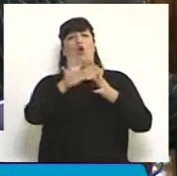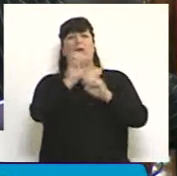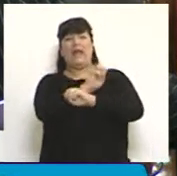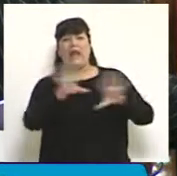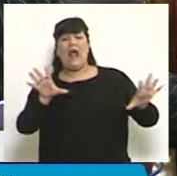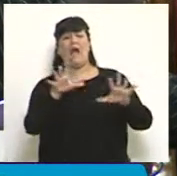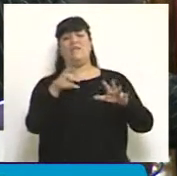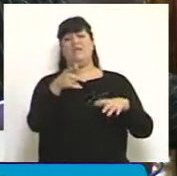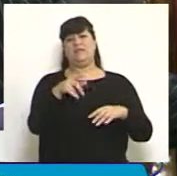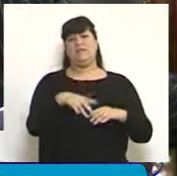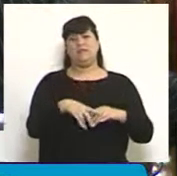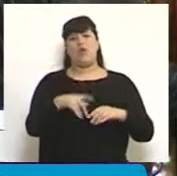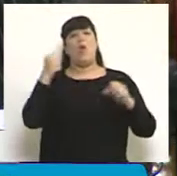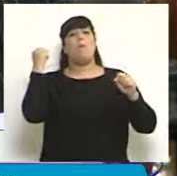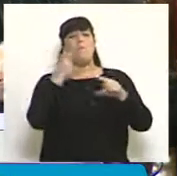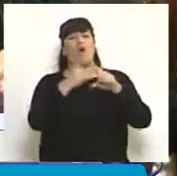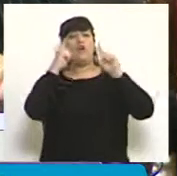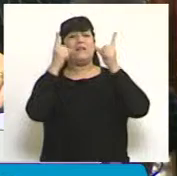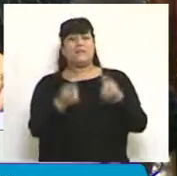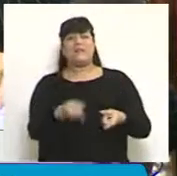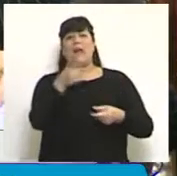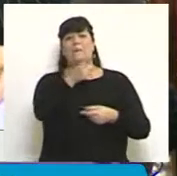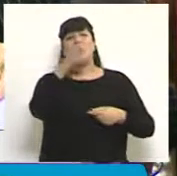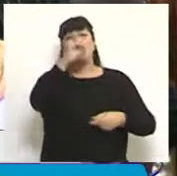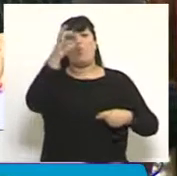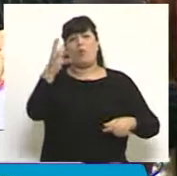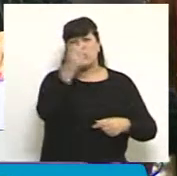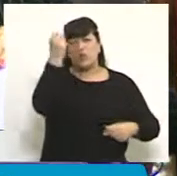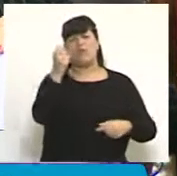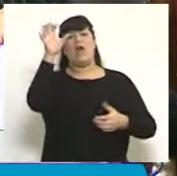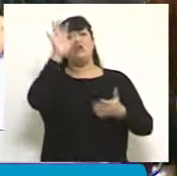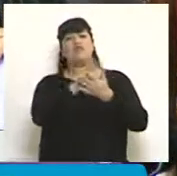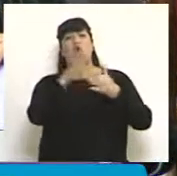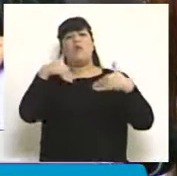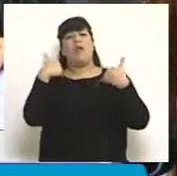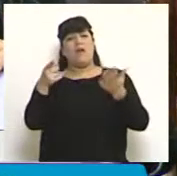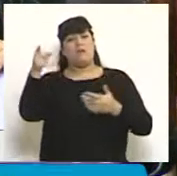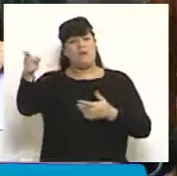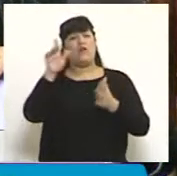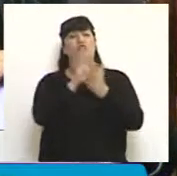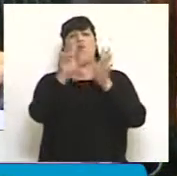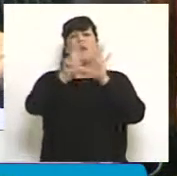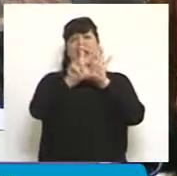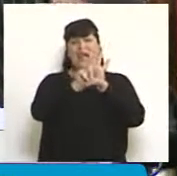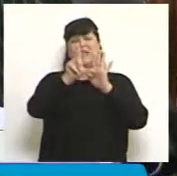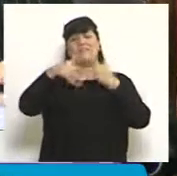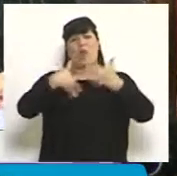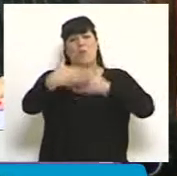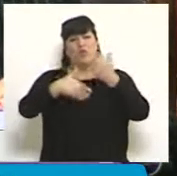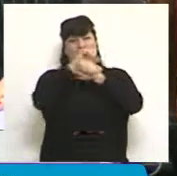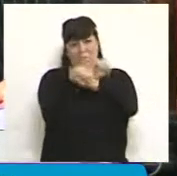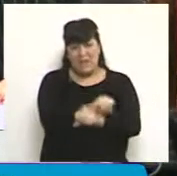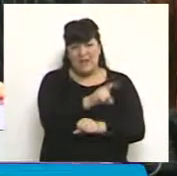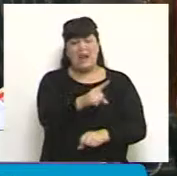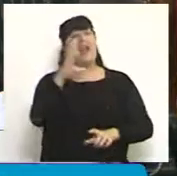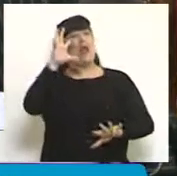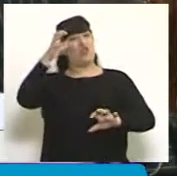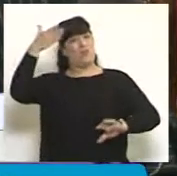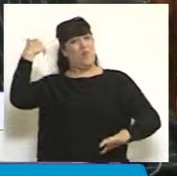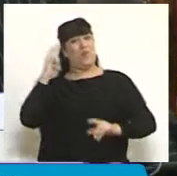acción privada, por aplicación del criterio de oportunidad, de conformidad con lo previsto por las leyes procesales. Recordemos que